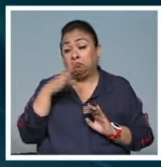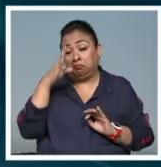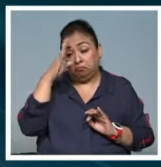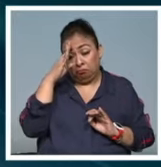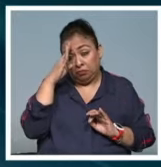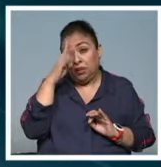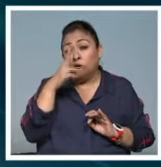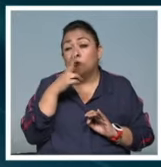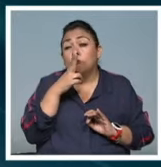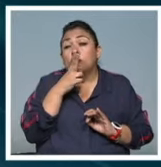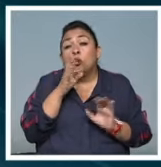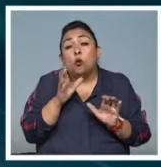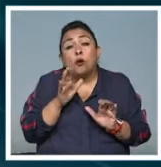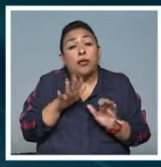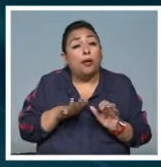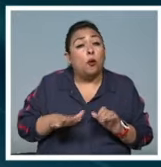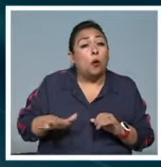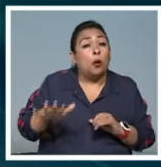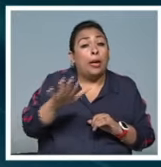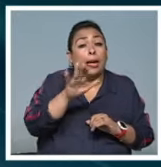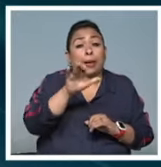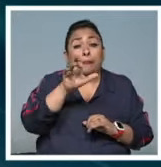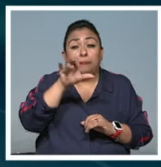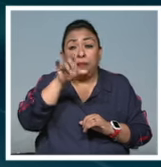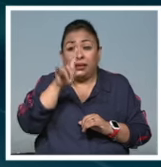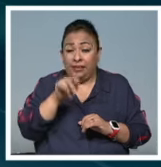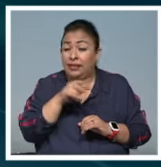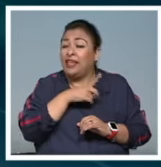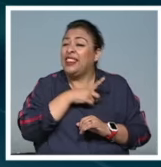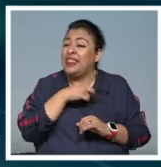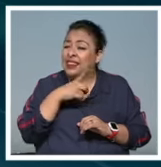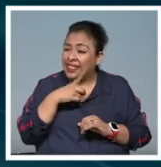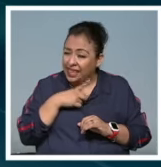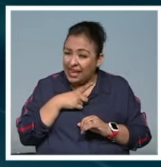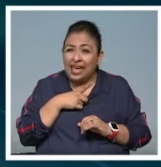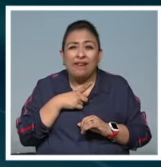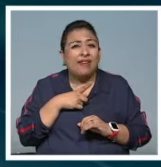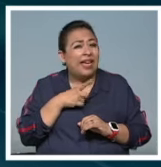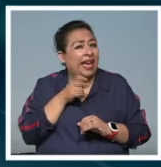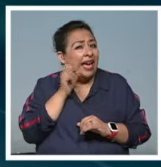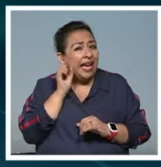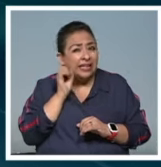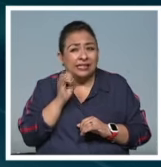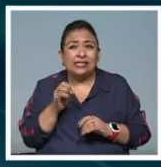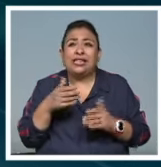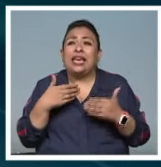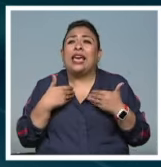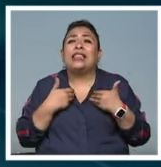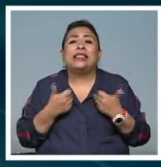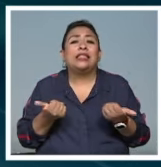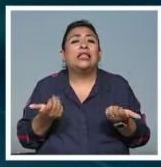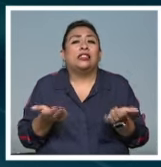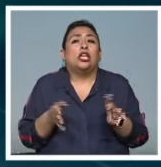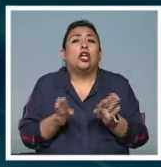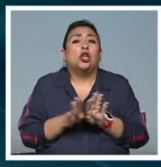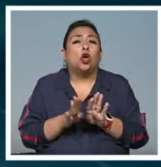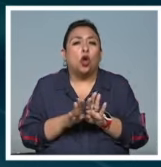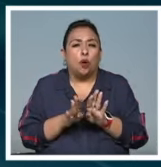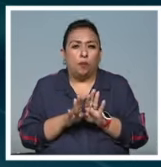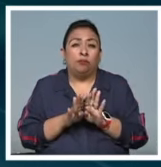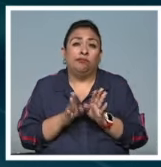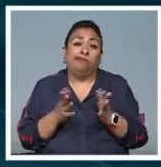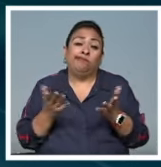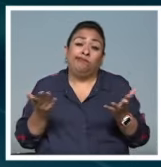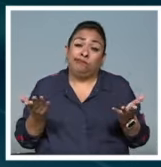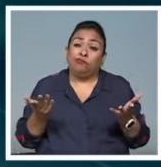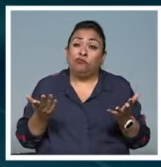la preservación del medio ambiente debe inherentemente entenderse como una cuestión